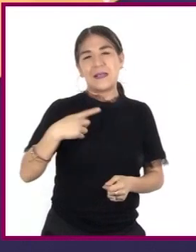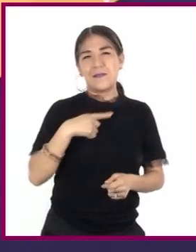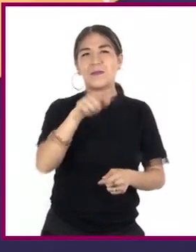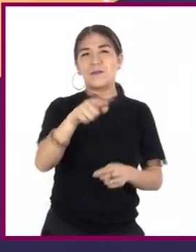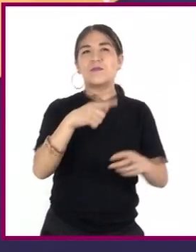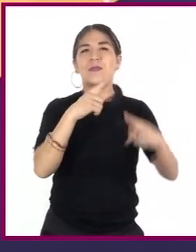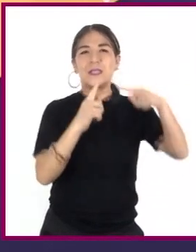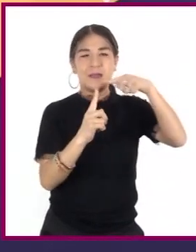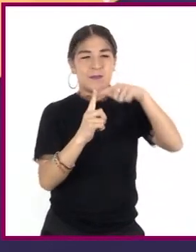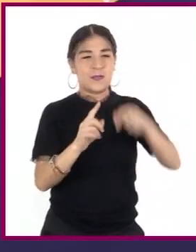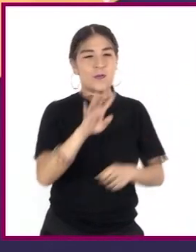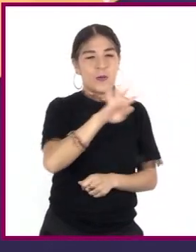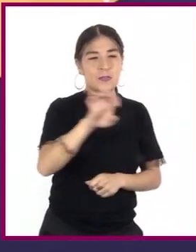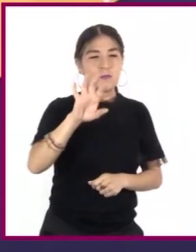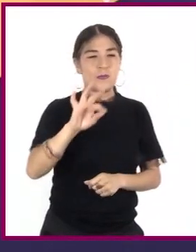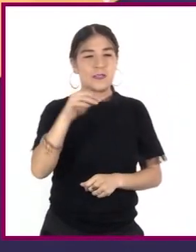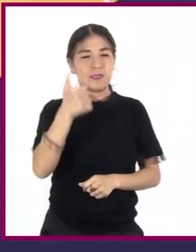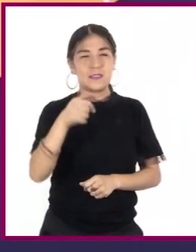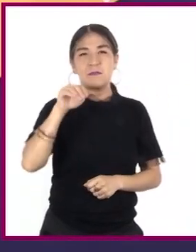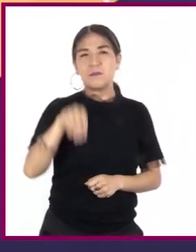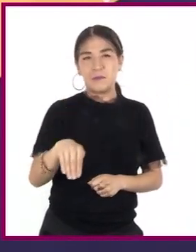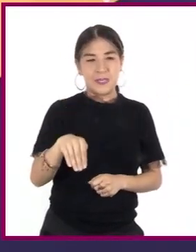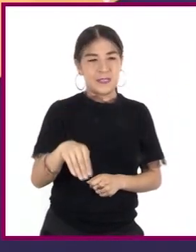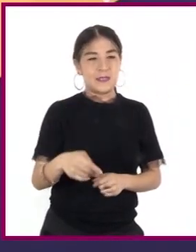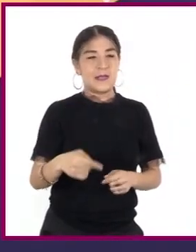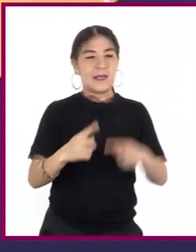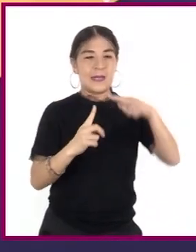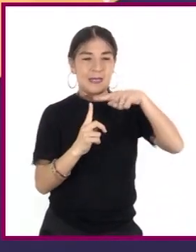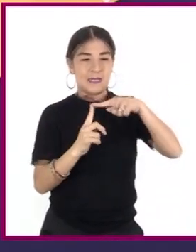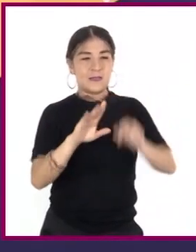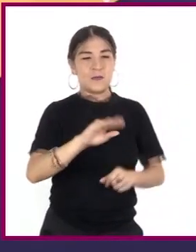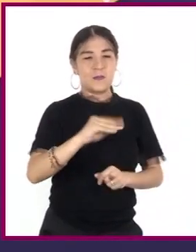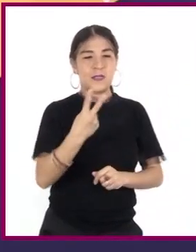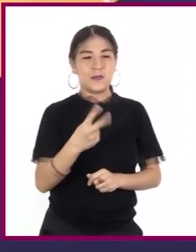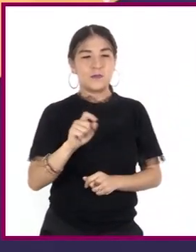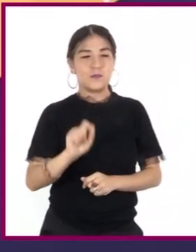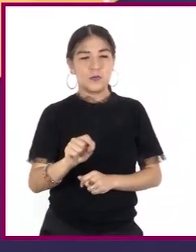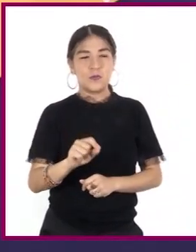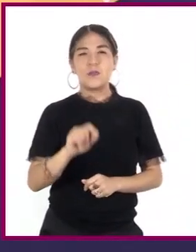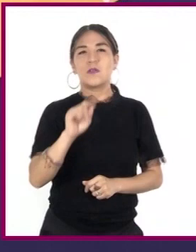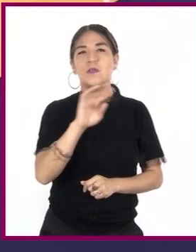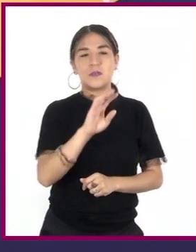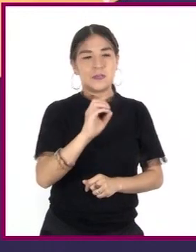de 446 metros entre